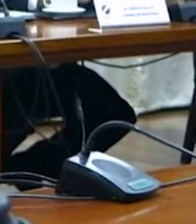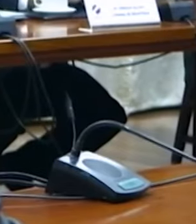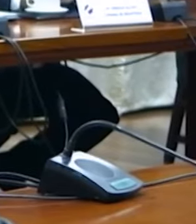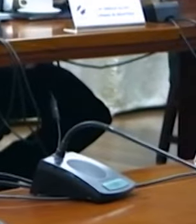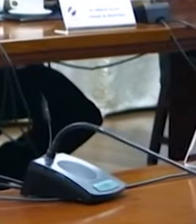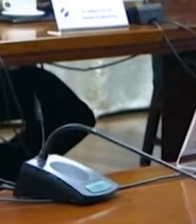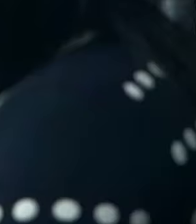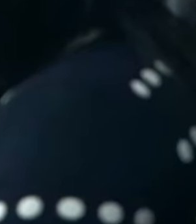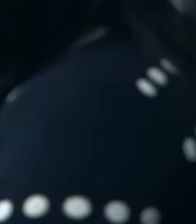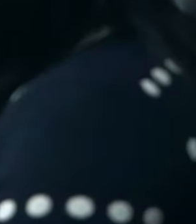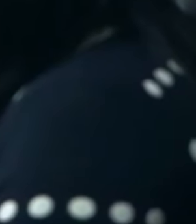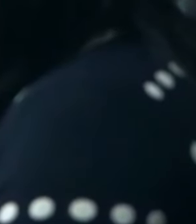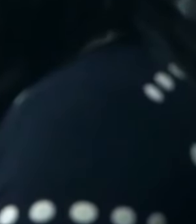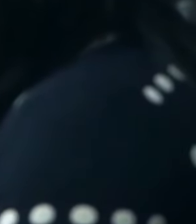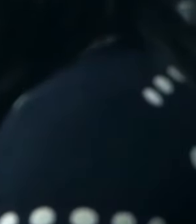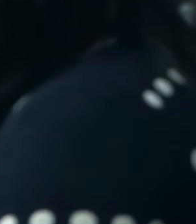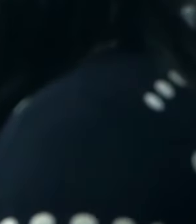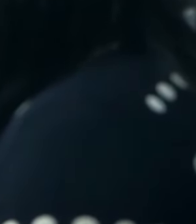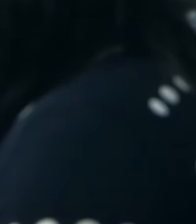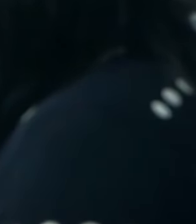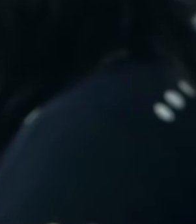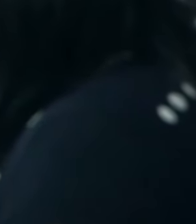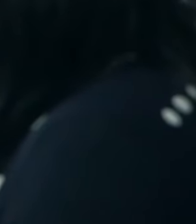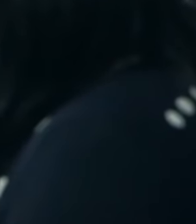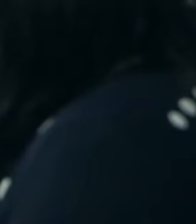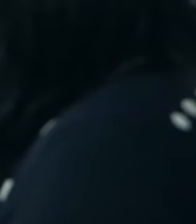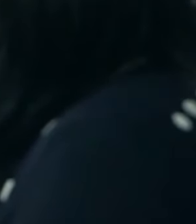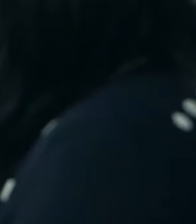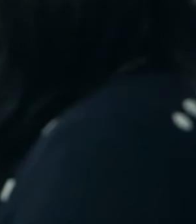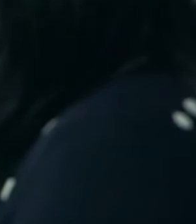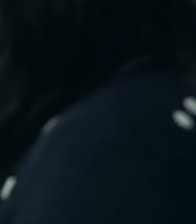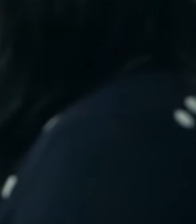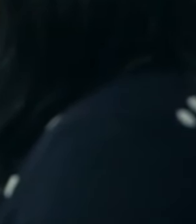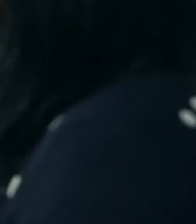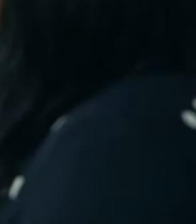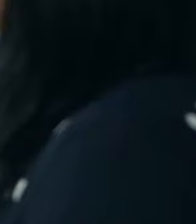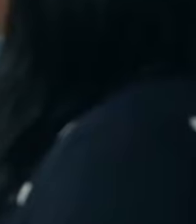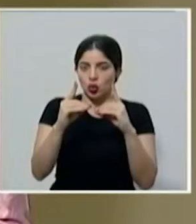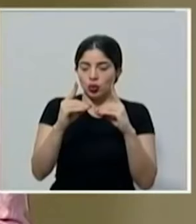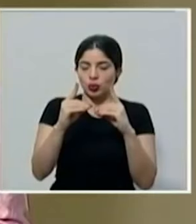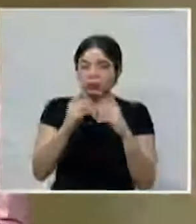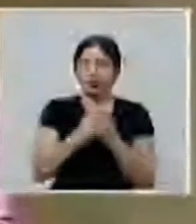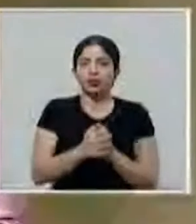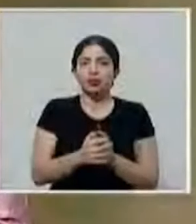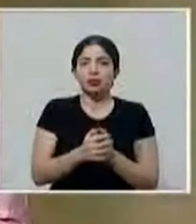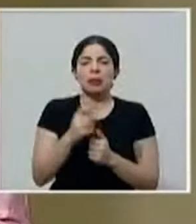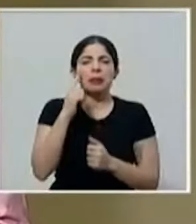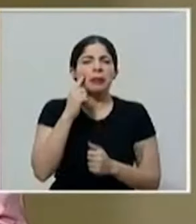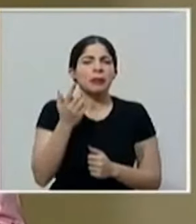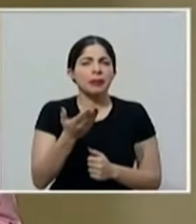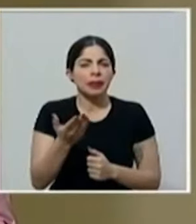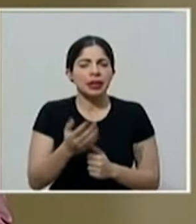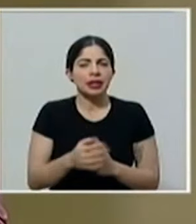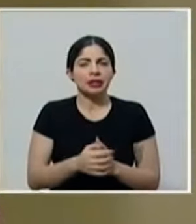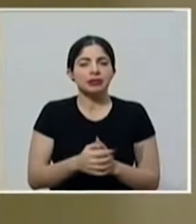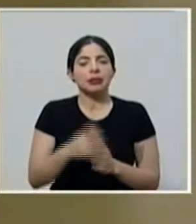de materia fiscal, por lo que ahora hacen un llamado a presentar las propuestas en estos temas.